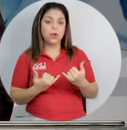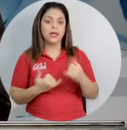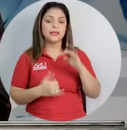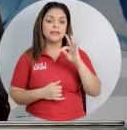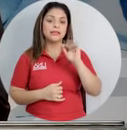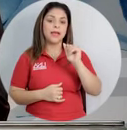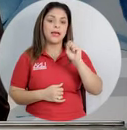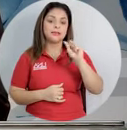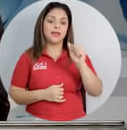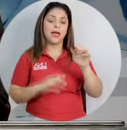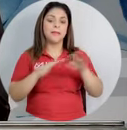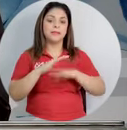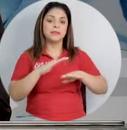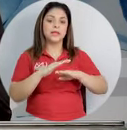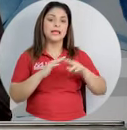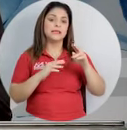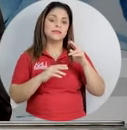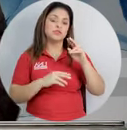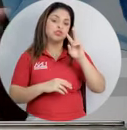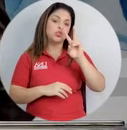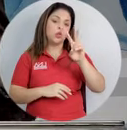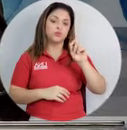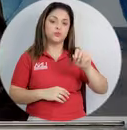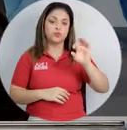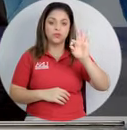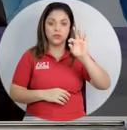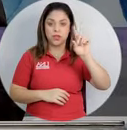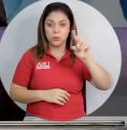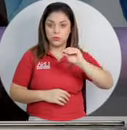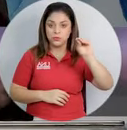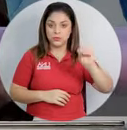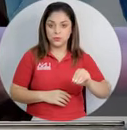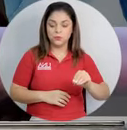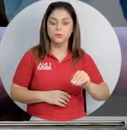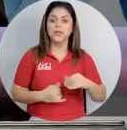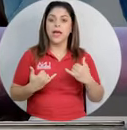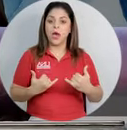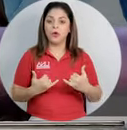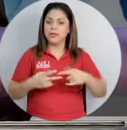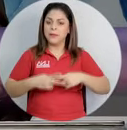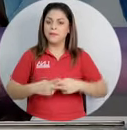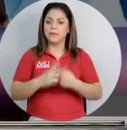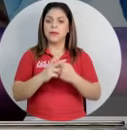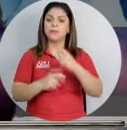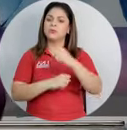menos la tasa básica está en un 2.91 al día de hoy. Arrancamos